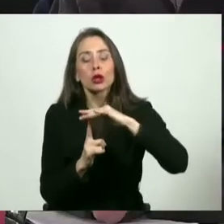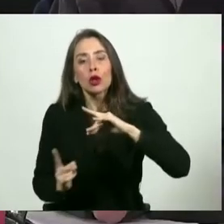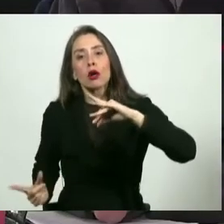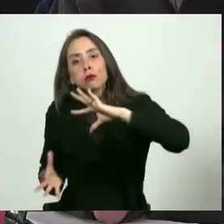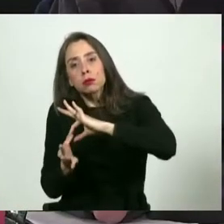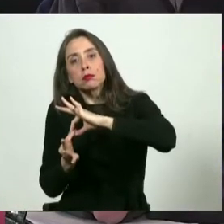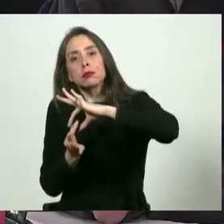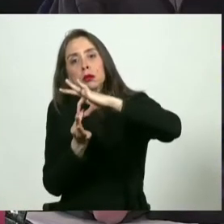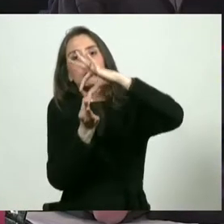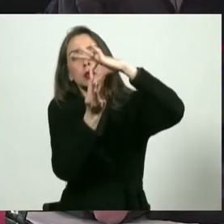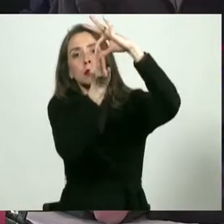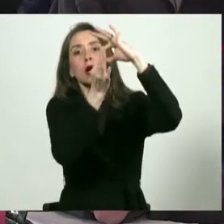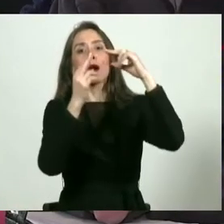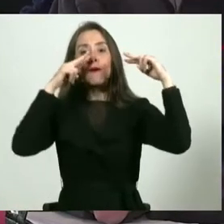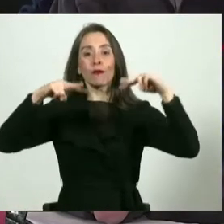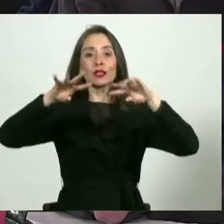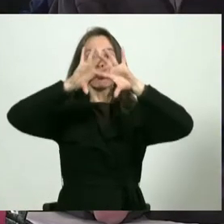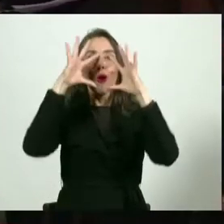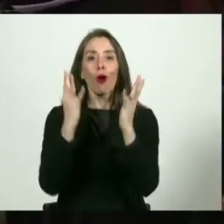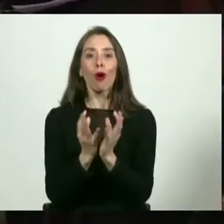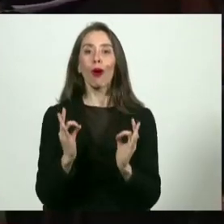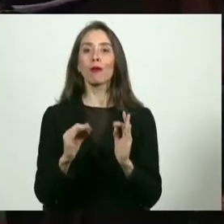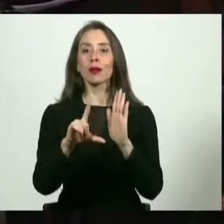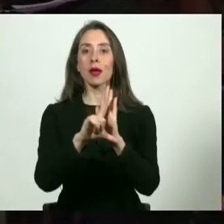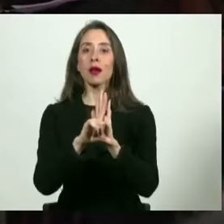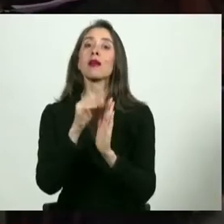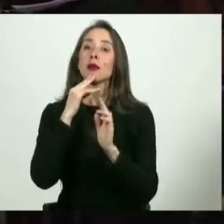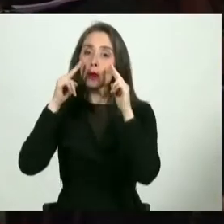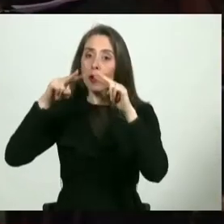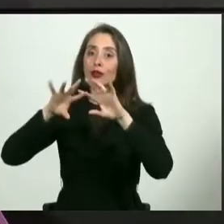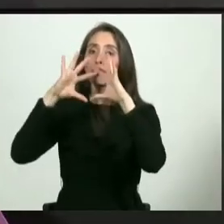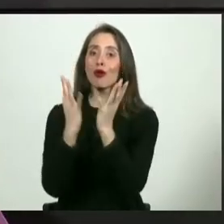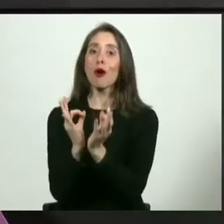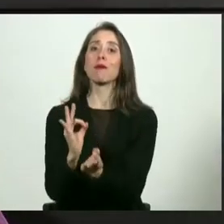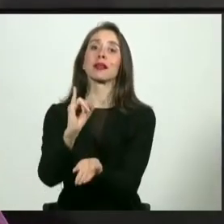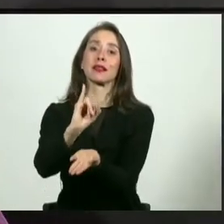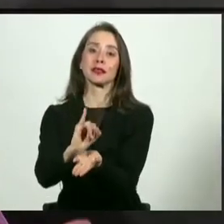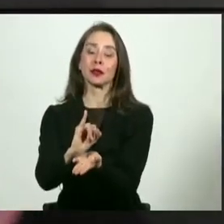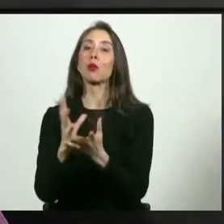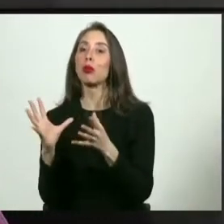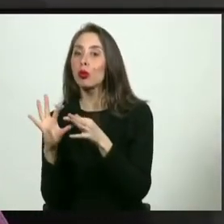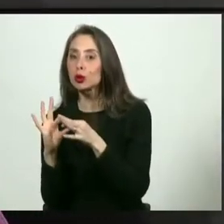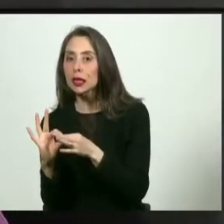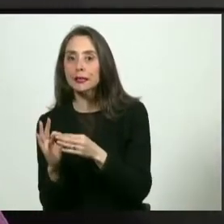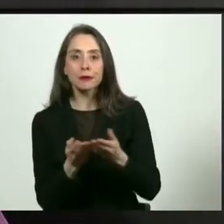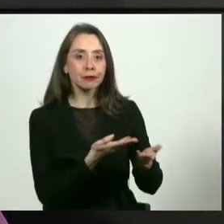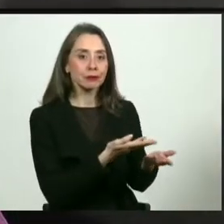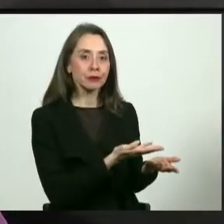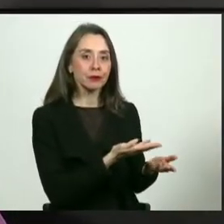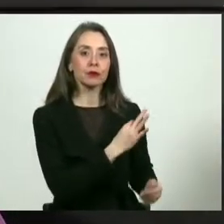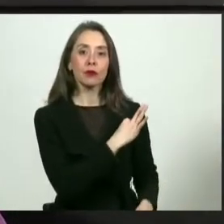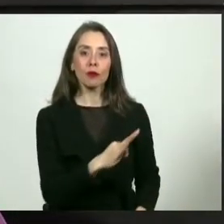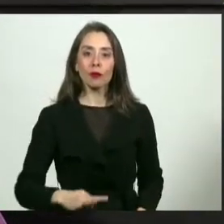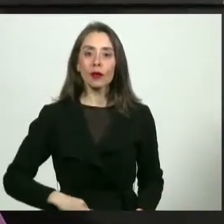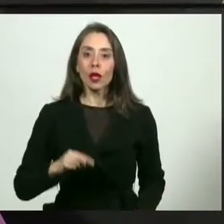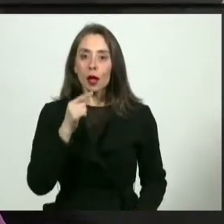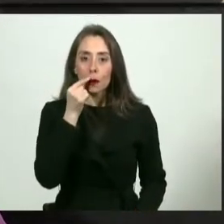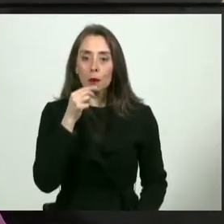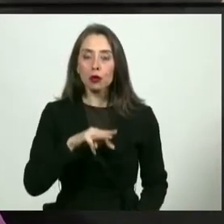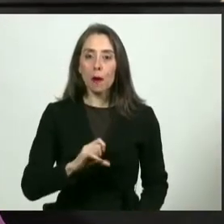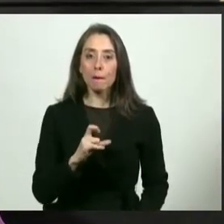encadenada en una visión integral legislativa e institucional. Muchas gracias. Y quisiera presentar ahora al diputado